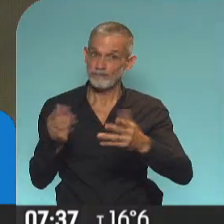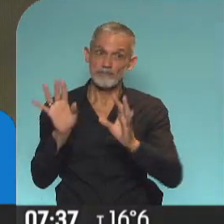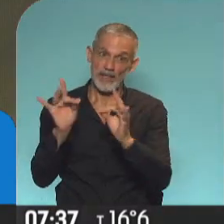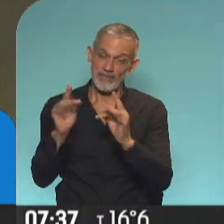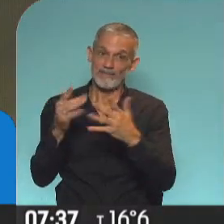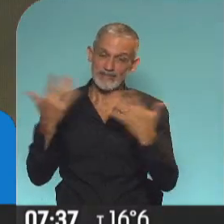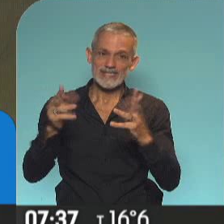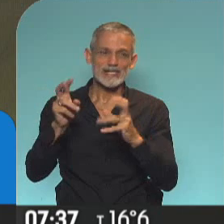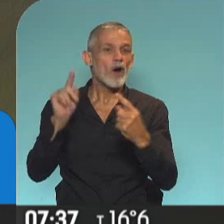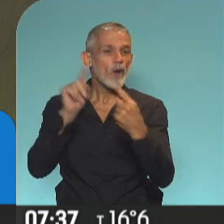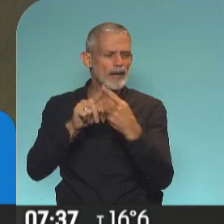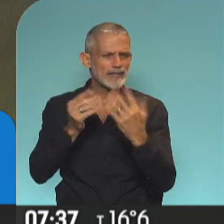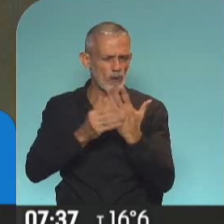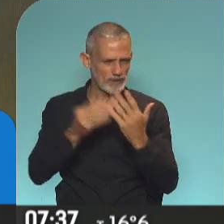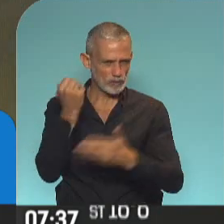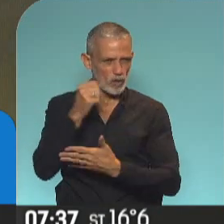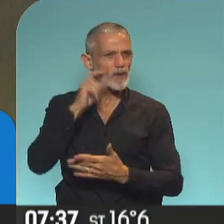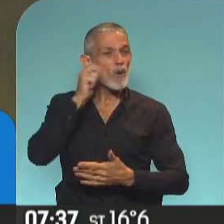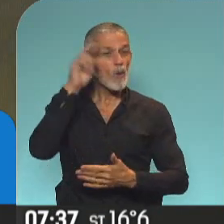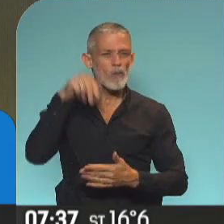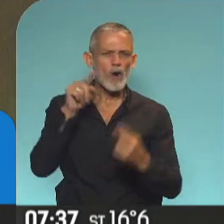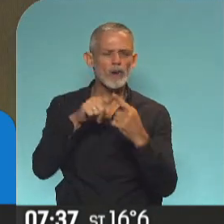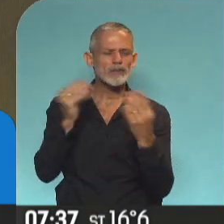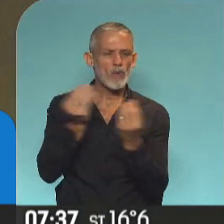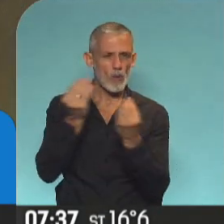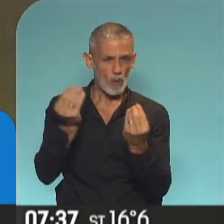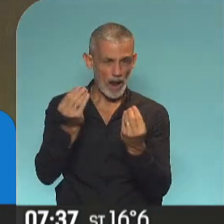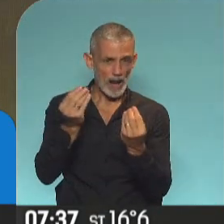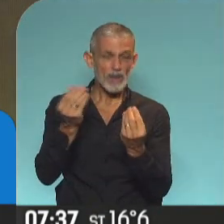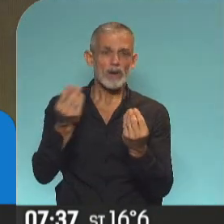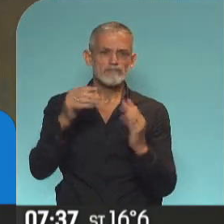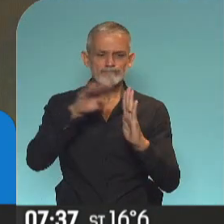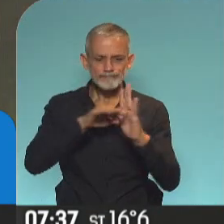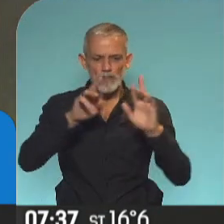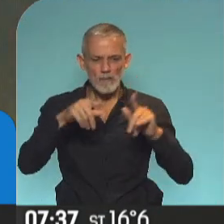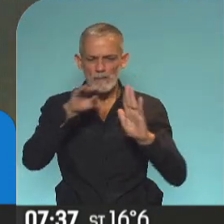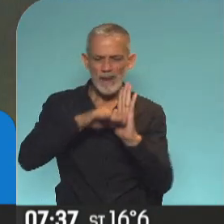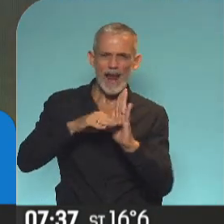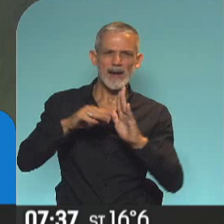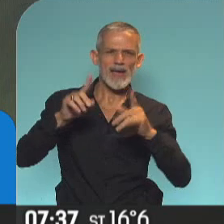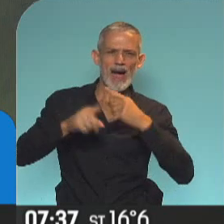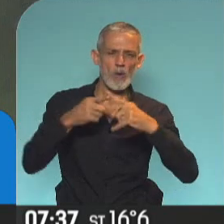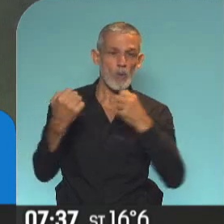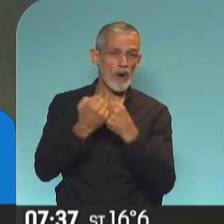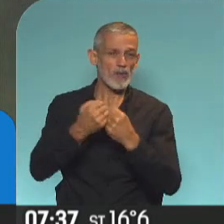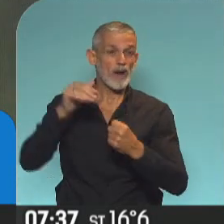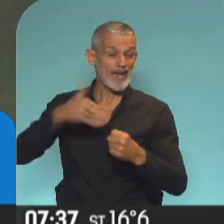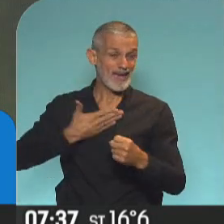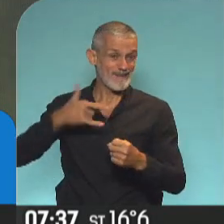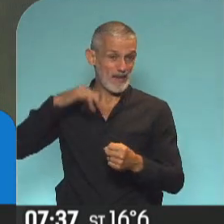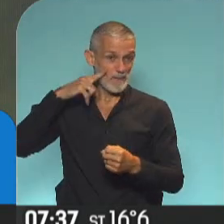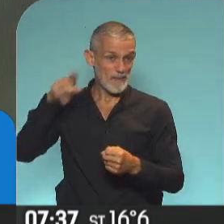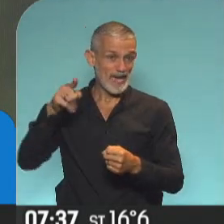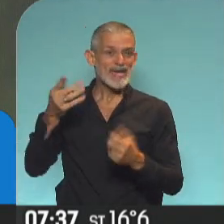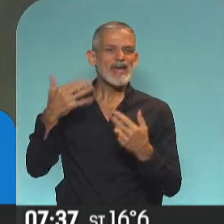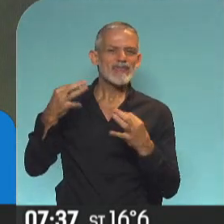en principio el objetivo de Guzmán, lo dijo hace algunos días, es que el programa de acuerdo con el Fondo Monetario Internacional